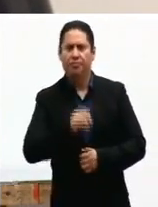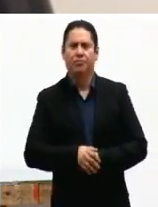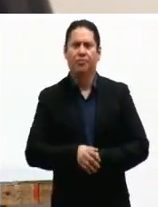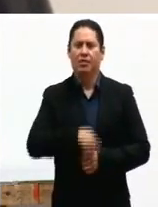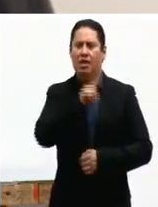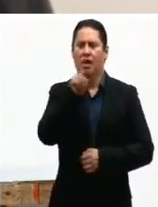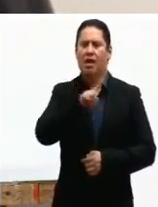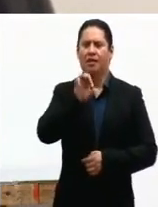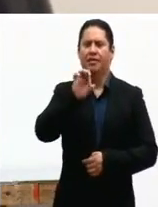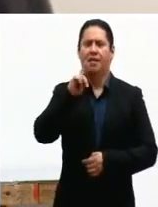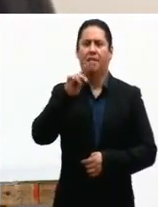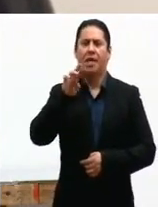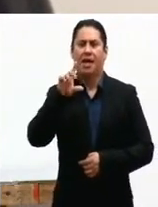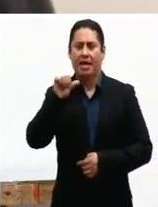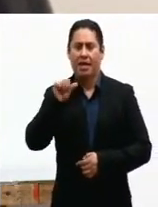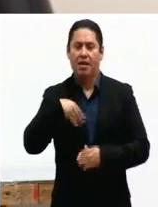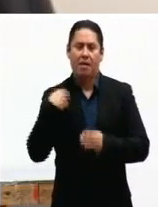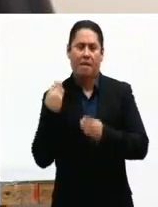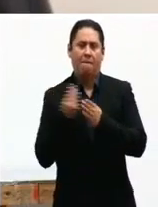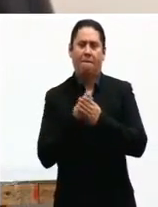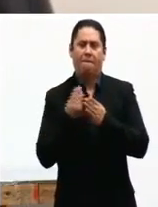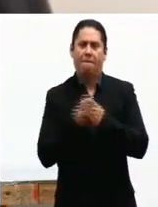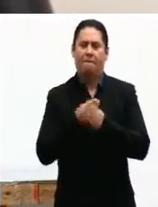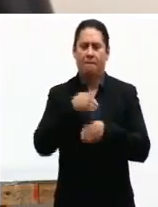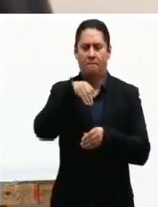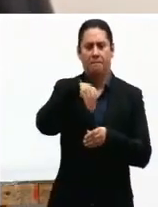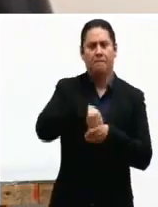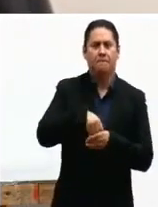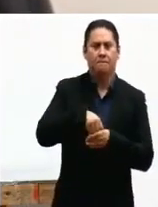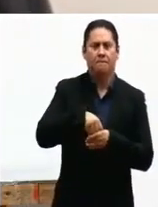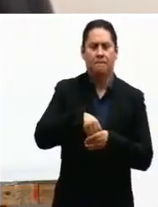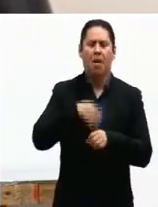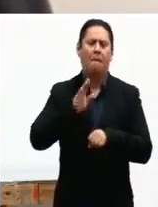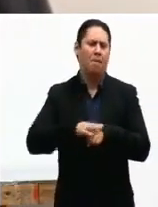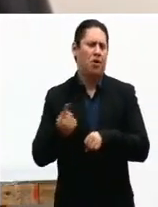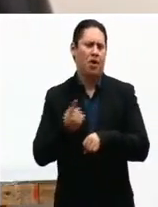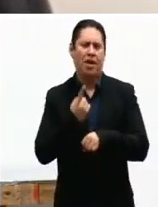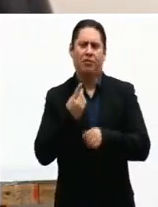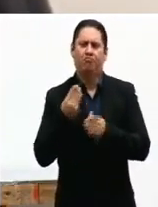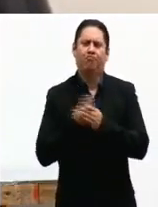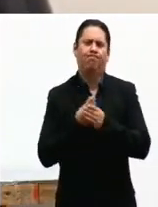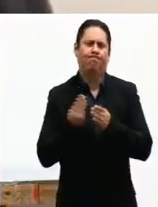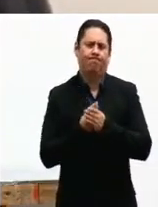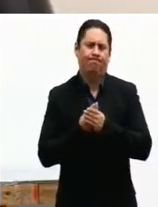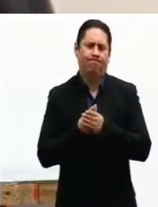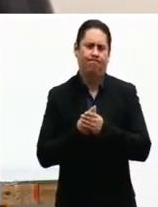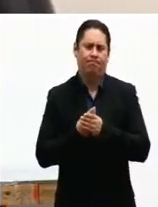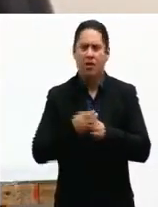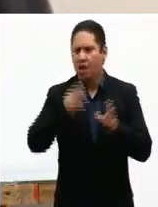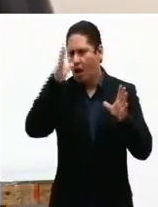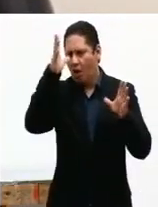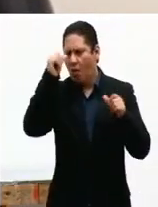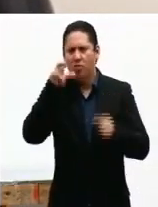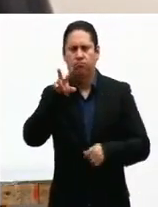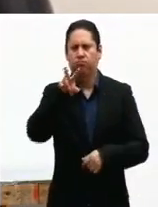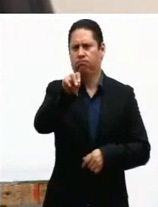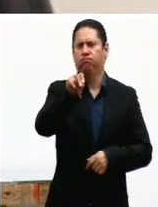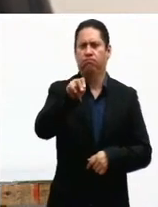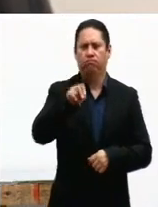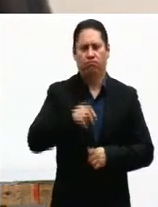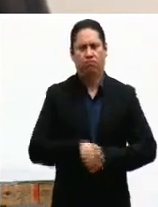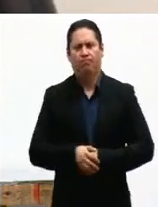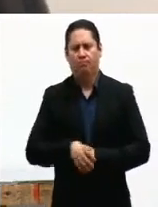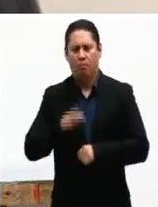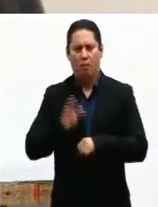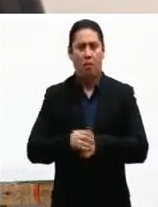Cepeda debe ser una reunión secreta. Yo no estoy de acuerdo que sea una reunión secreta. ¿Por qué no estoy de acuerdo que sea una reunión secreta?